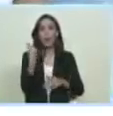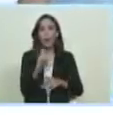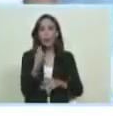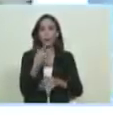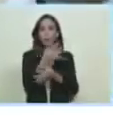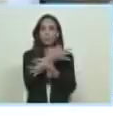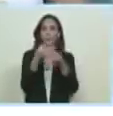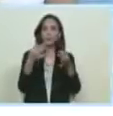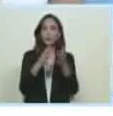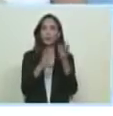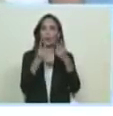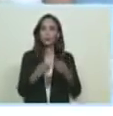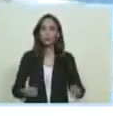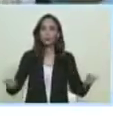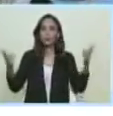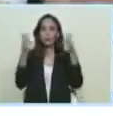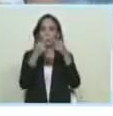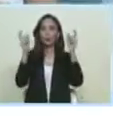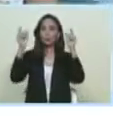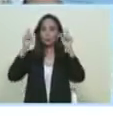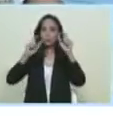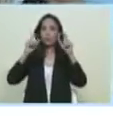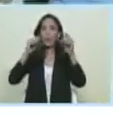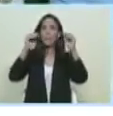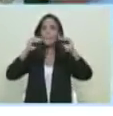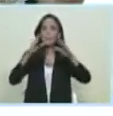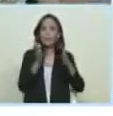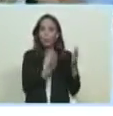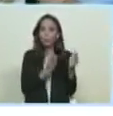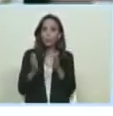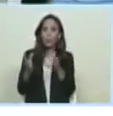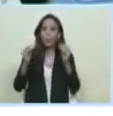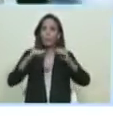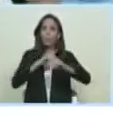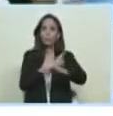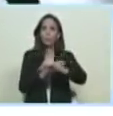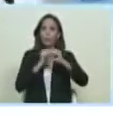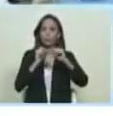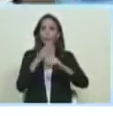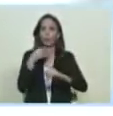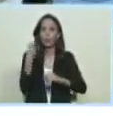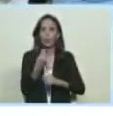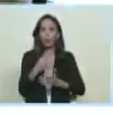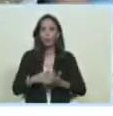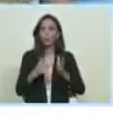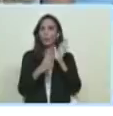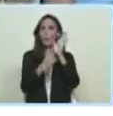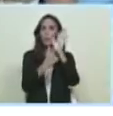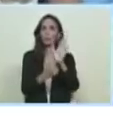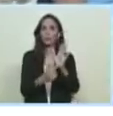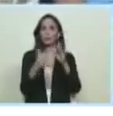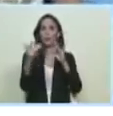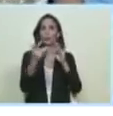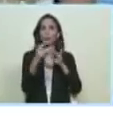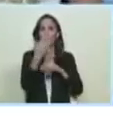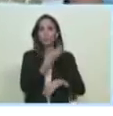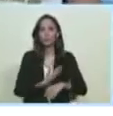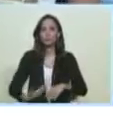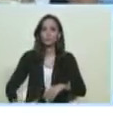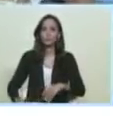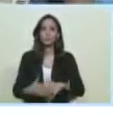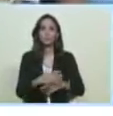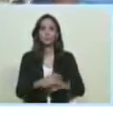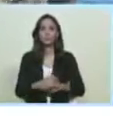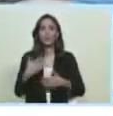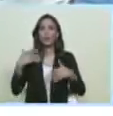conciencia, le sembró valores. A mayor organización, mayor poder del pueblo, mayor poder de la juventud, y desde acá se lo estamos demostrando. Adelante, presidente.